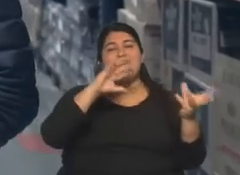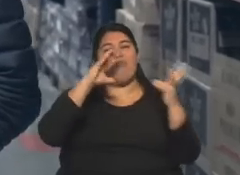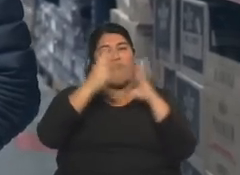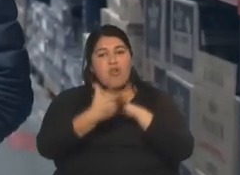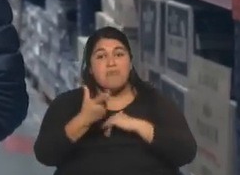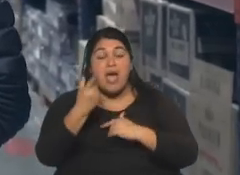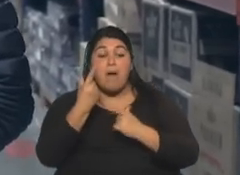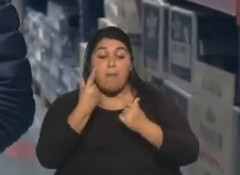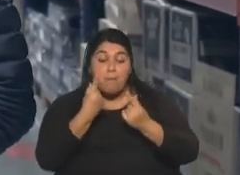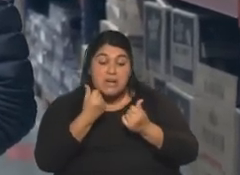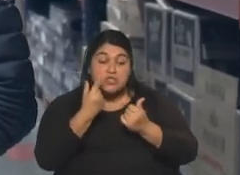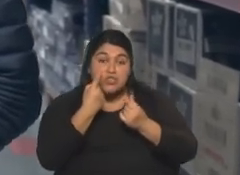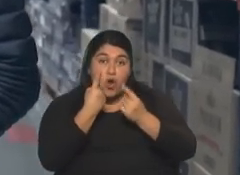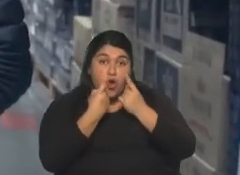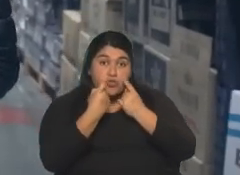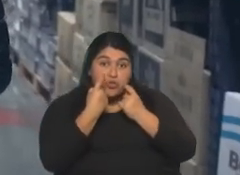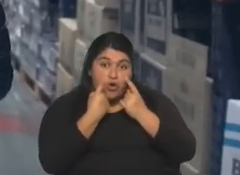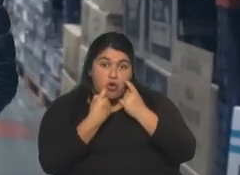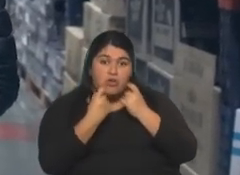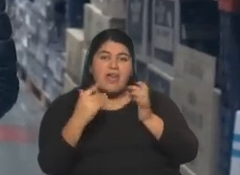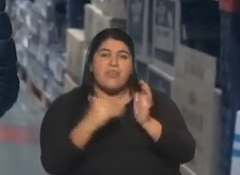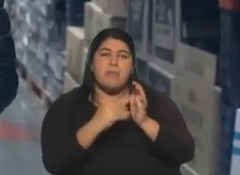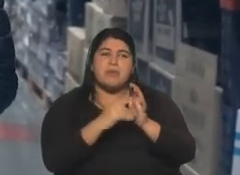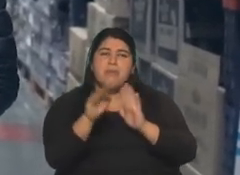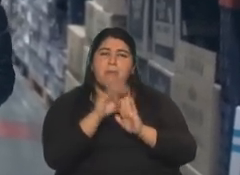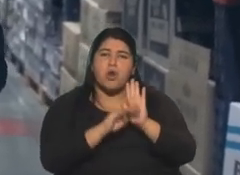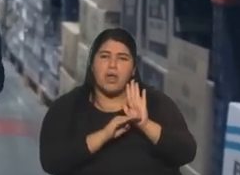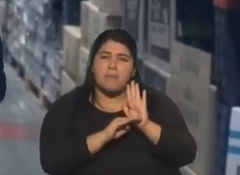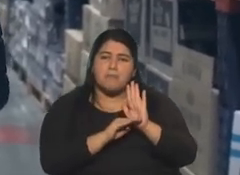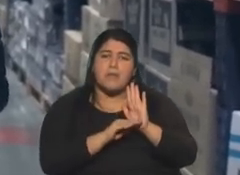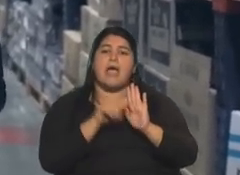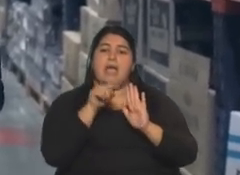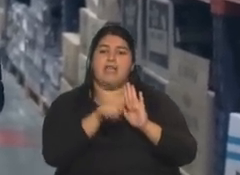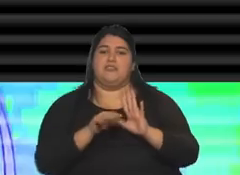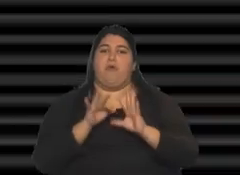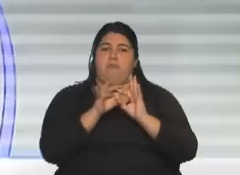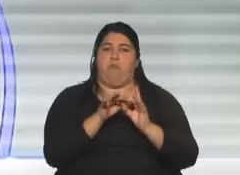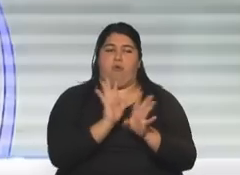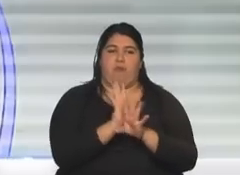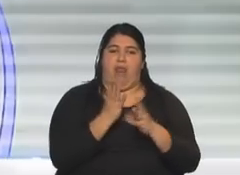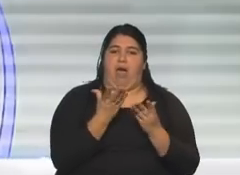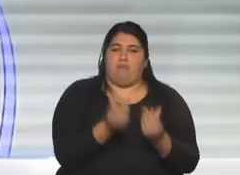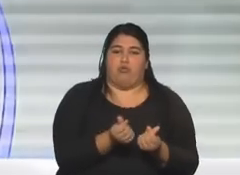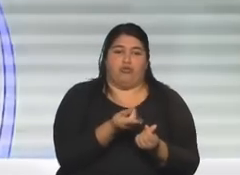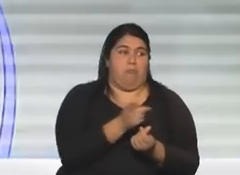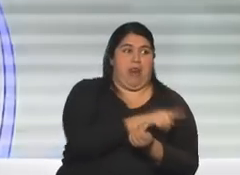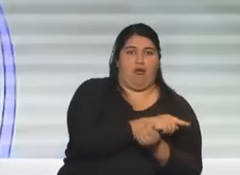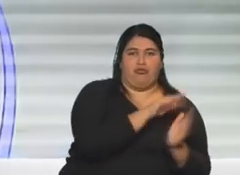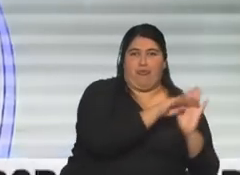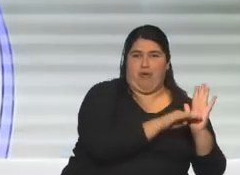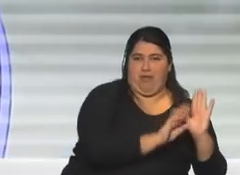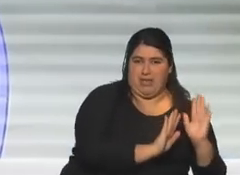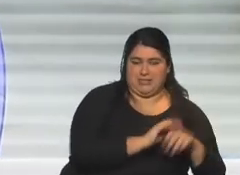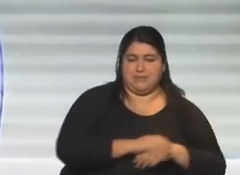control de precios en determinados programas funciona para contener al resto. Hoy, los